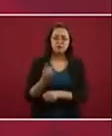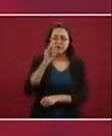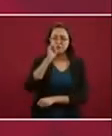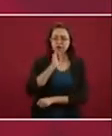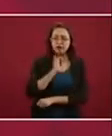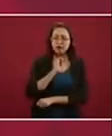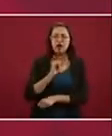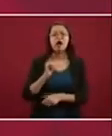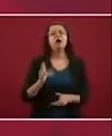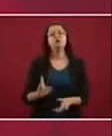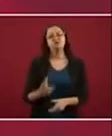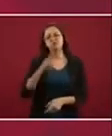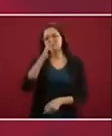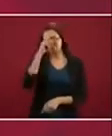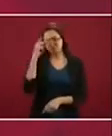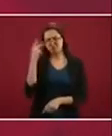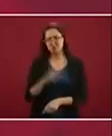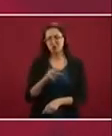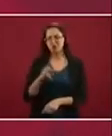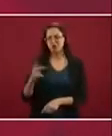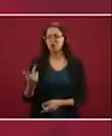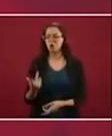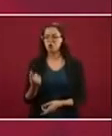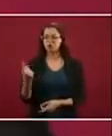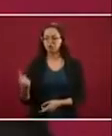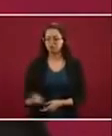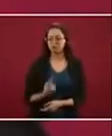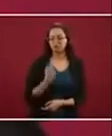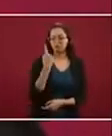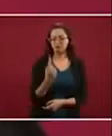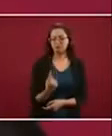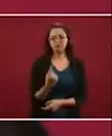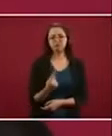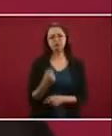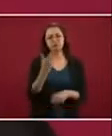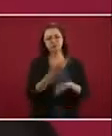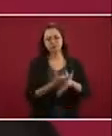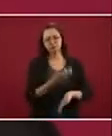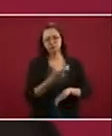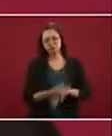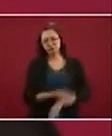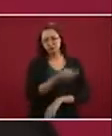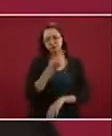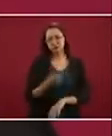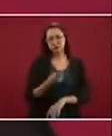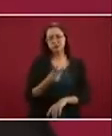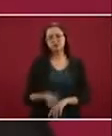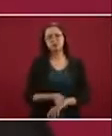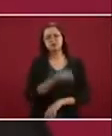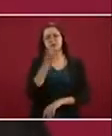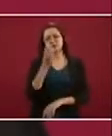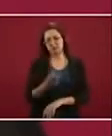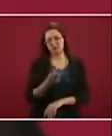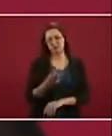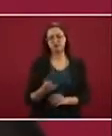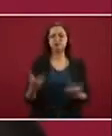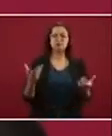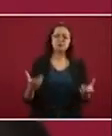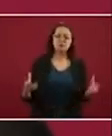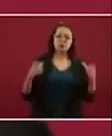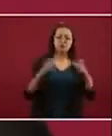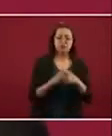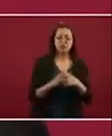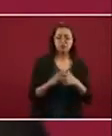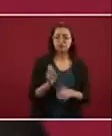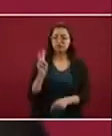invierno a consecuencia del shock económico que viene de la mano con el COVID-19. El presidente